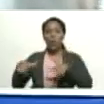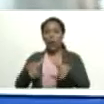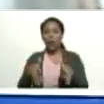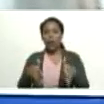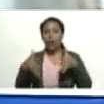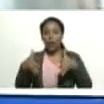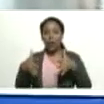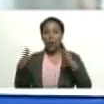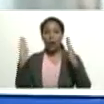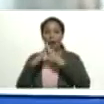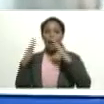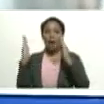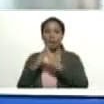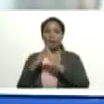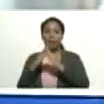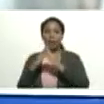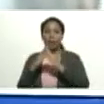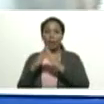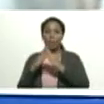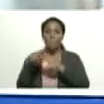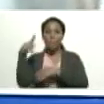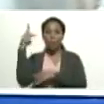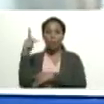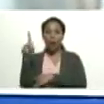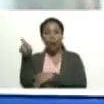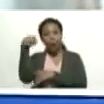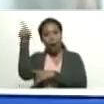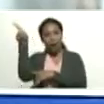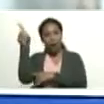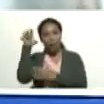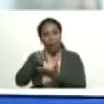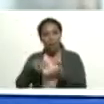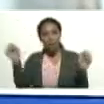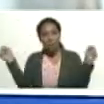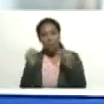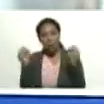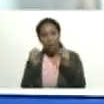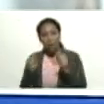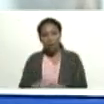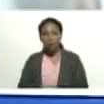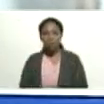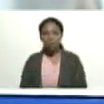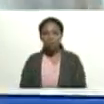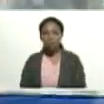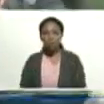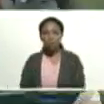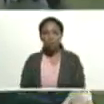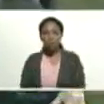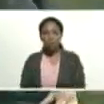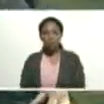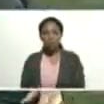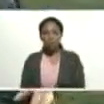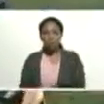Los Corrales, parroquia Canagua, Mérida también, Canagua.